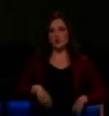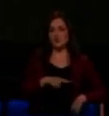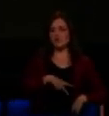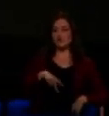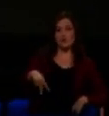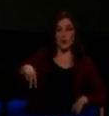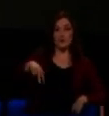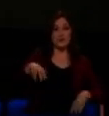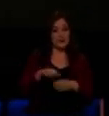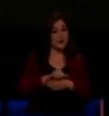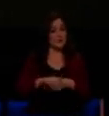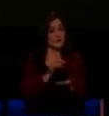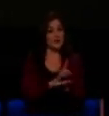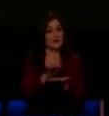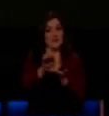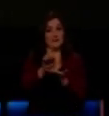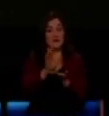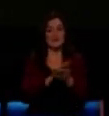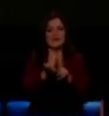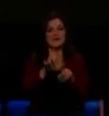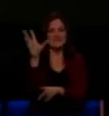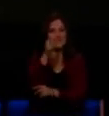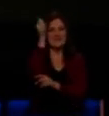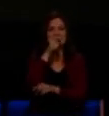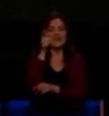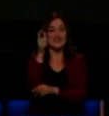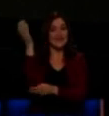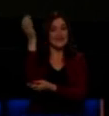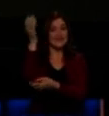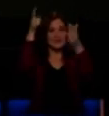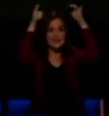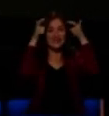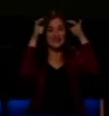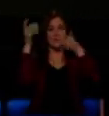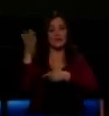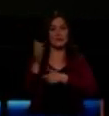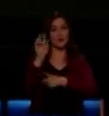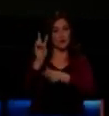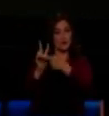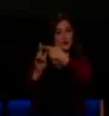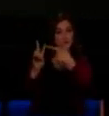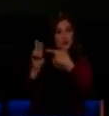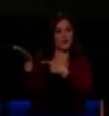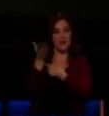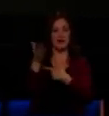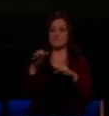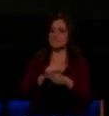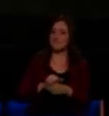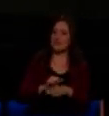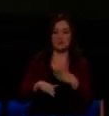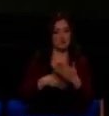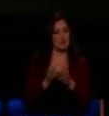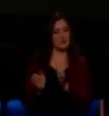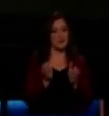estas semanas pues para llevarse la corona. Los presentadores Gisela Bayona y Carlos Luis Andrade ya están listos.